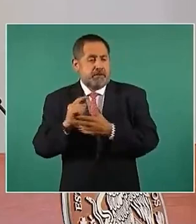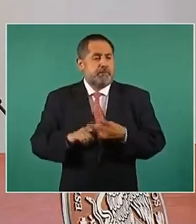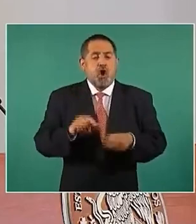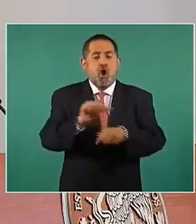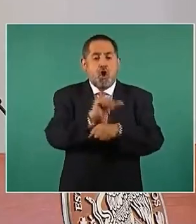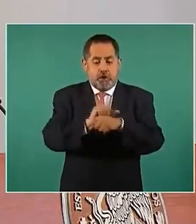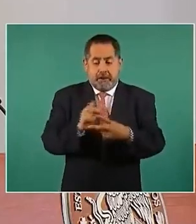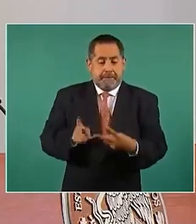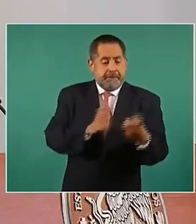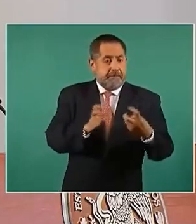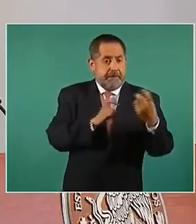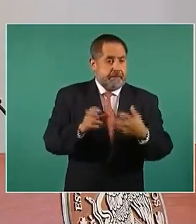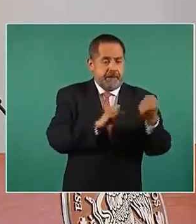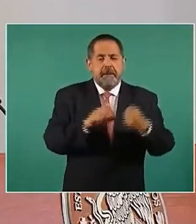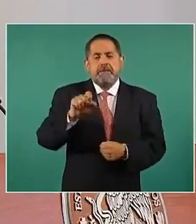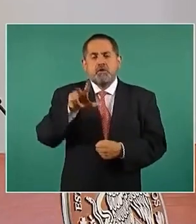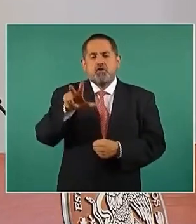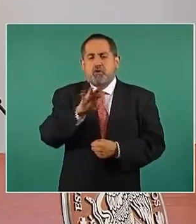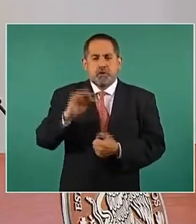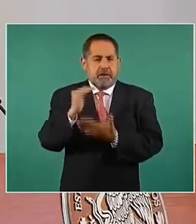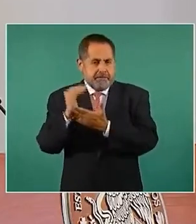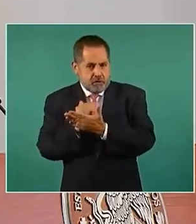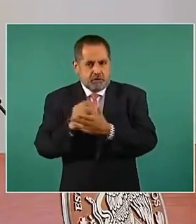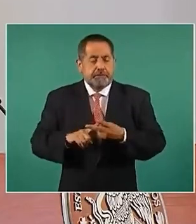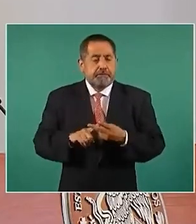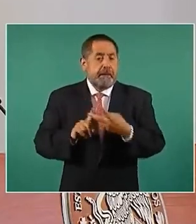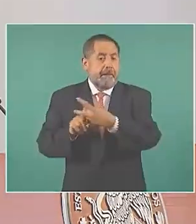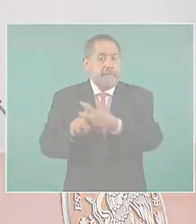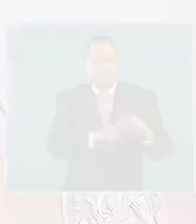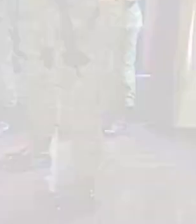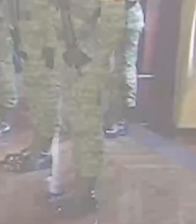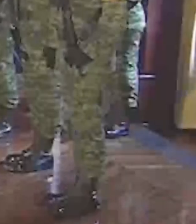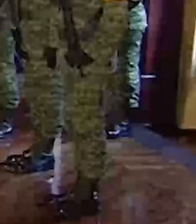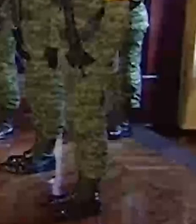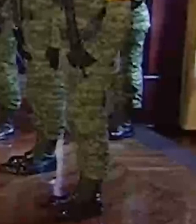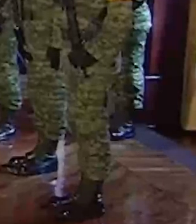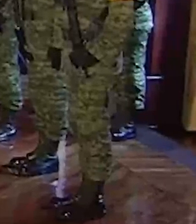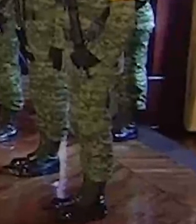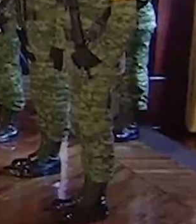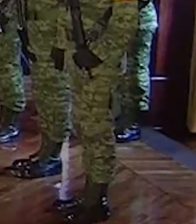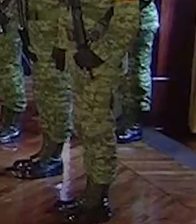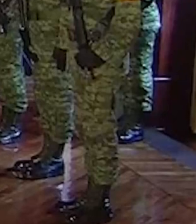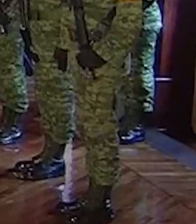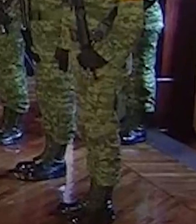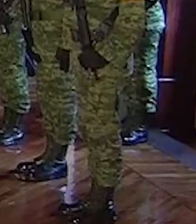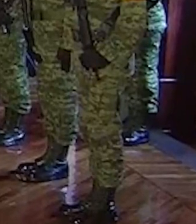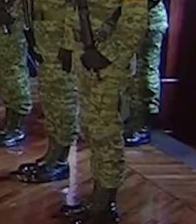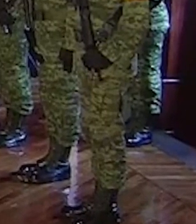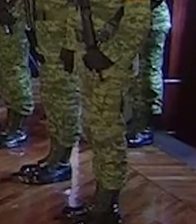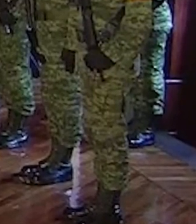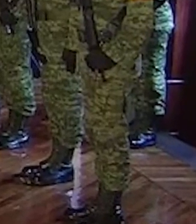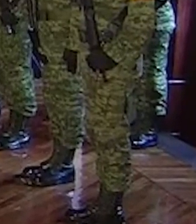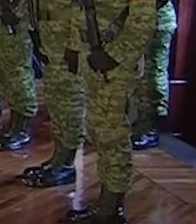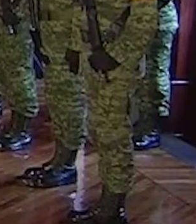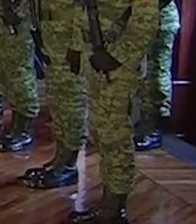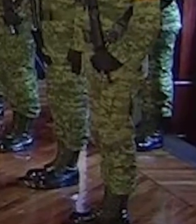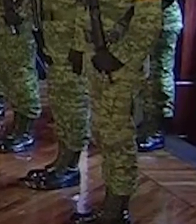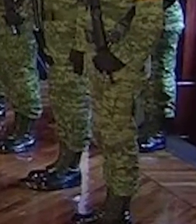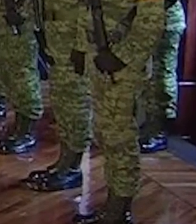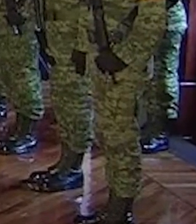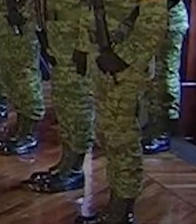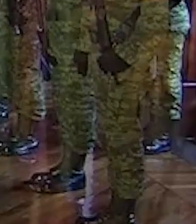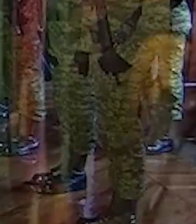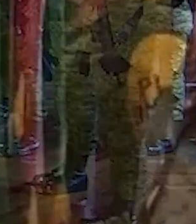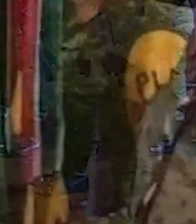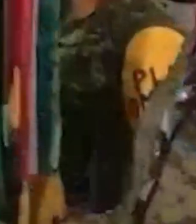Aseguró que hay paz social y presentó como logro el incremento de remesas. Inicia septiembre, el mes patrio, con honores a la bandera en el